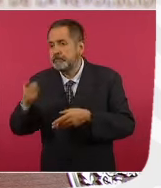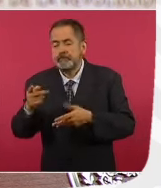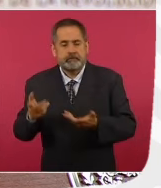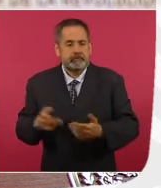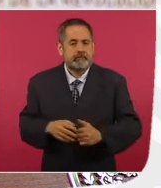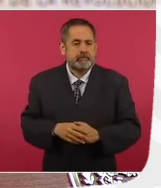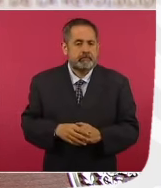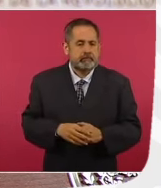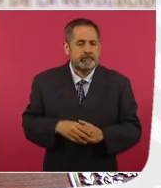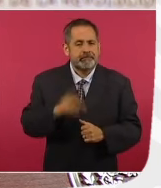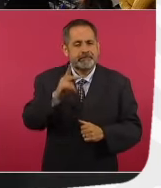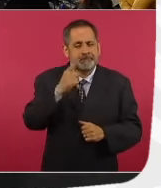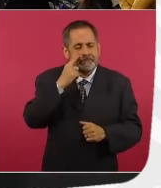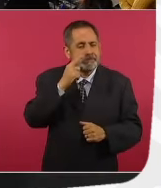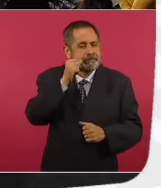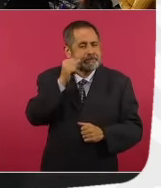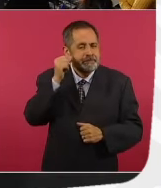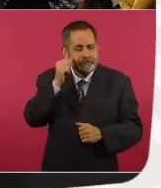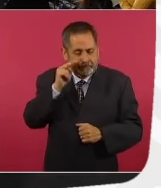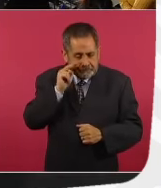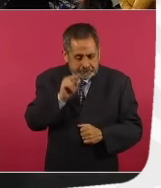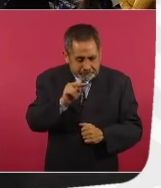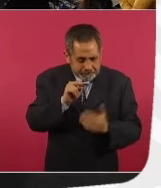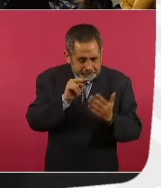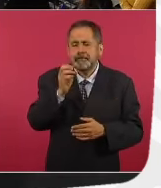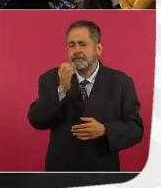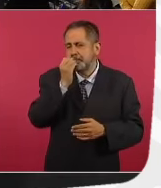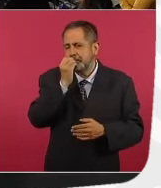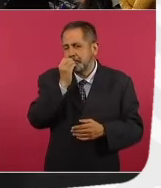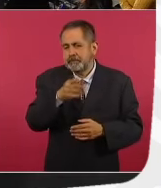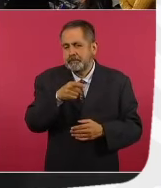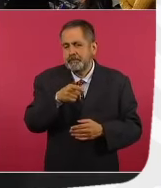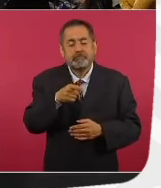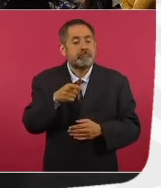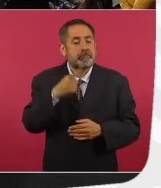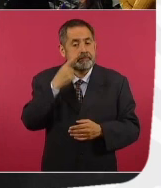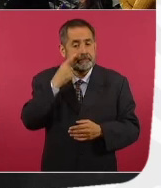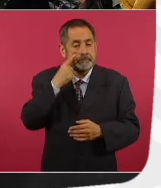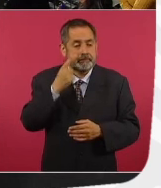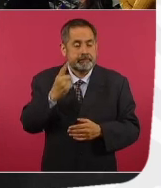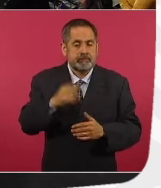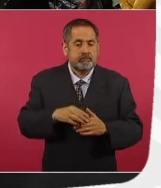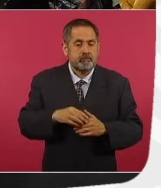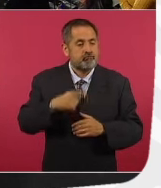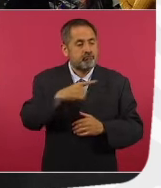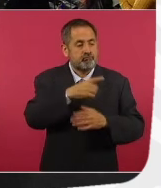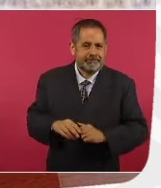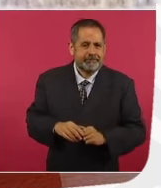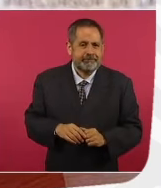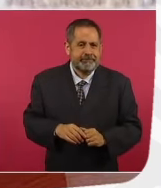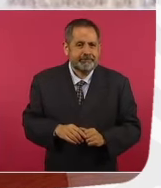pero me encontré ayer un mensaje